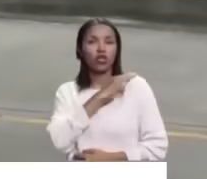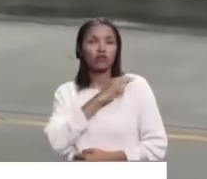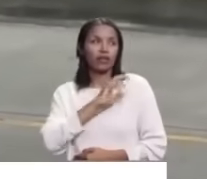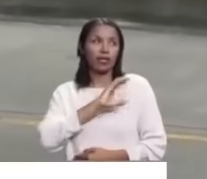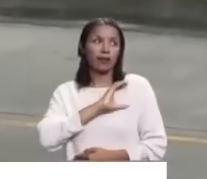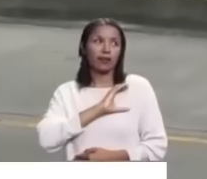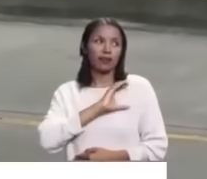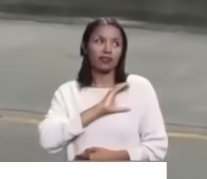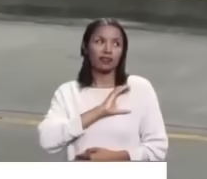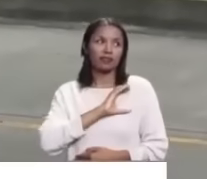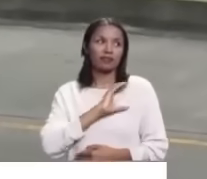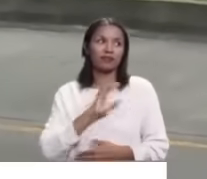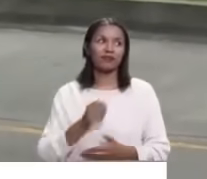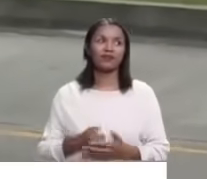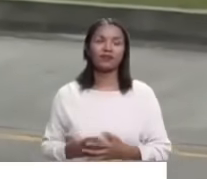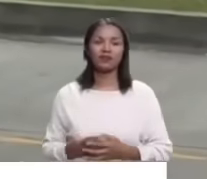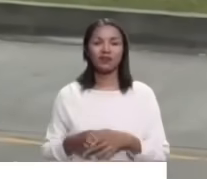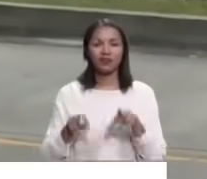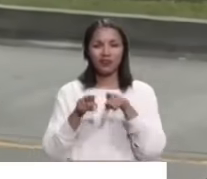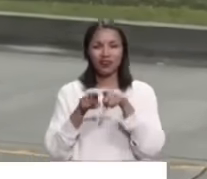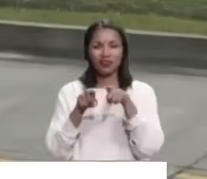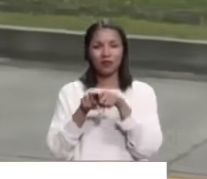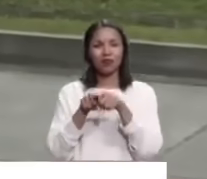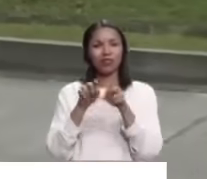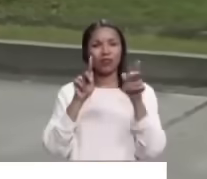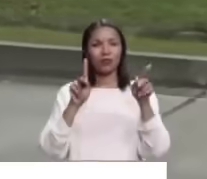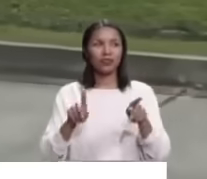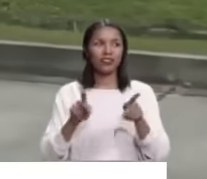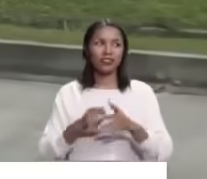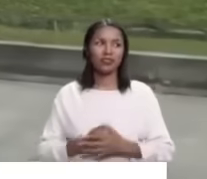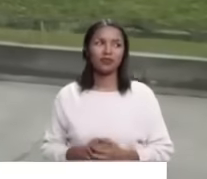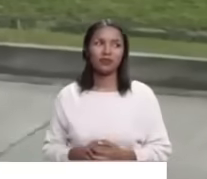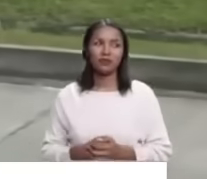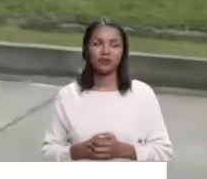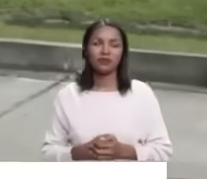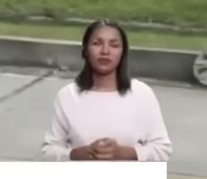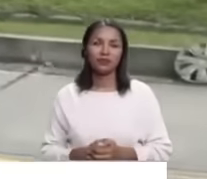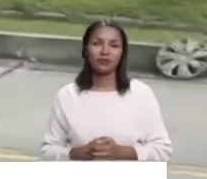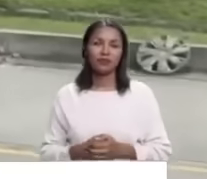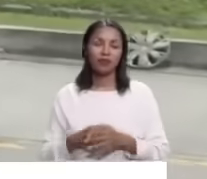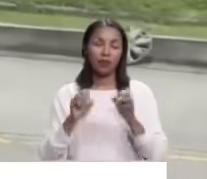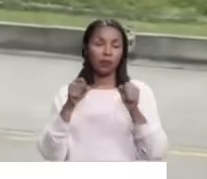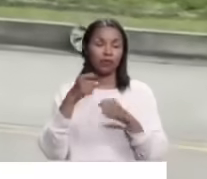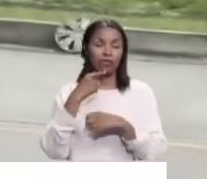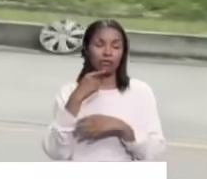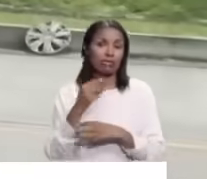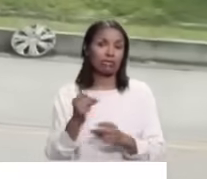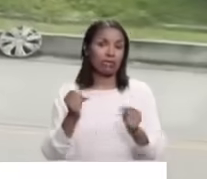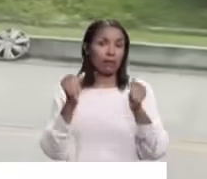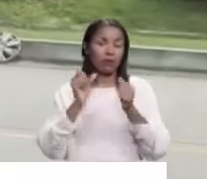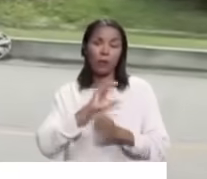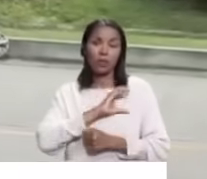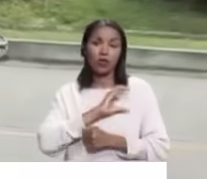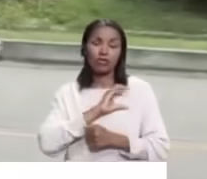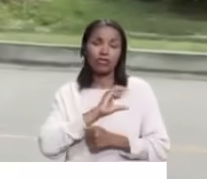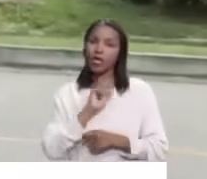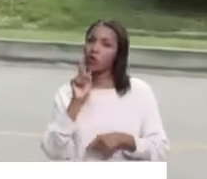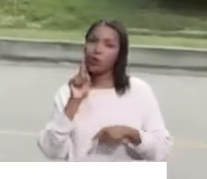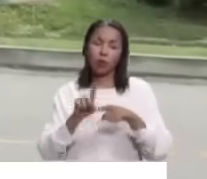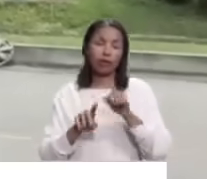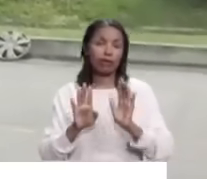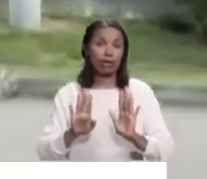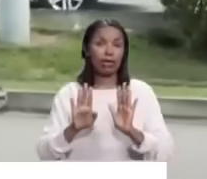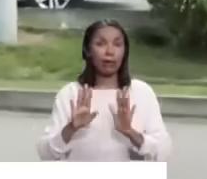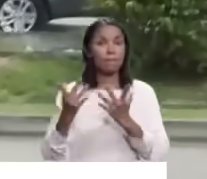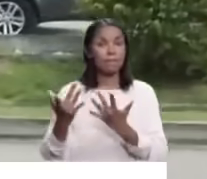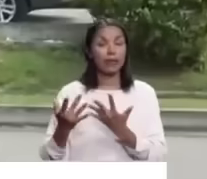se haga. No pueden llegar abruptamente y abrir la puerta y sacar a las personas. No es algo que puedan hacer de una forma categórica. Tienen que seguir el procedimiento y es lo que están